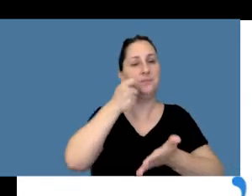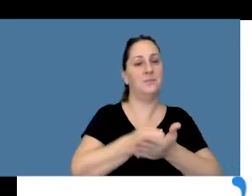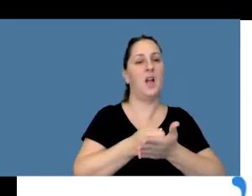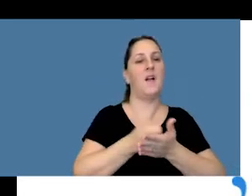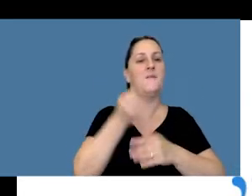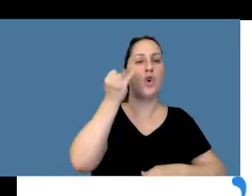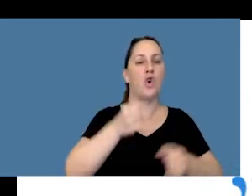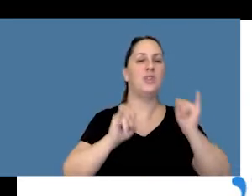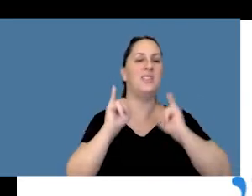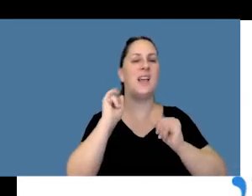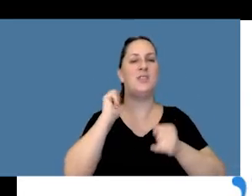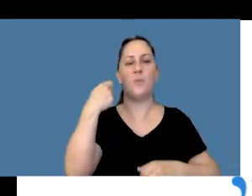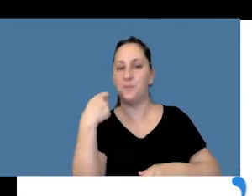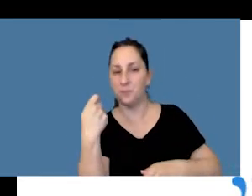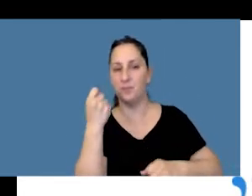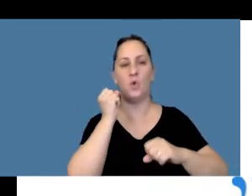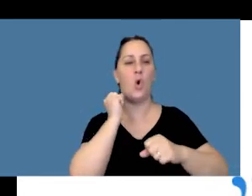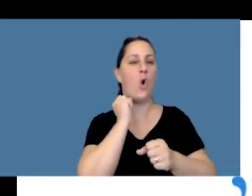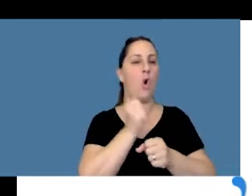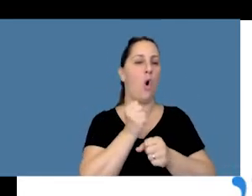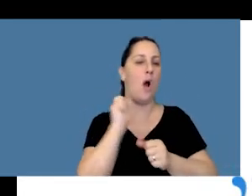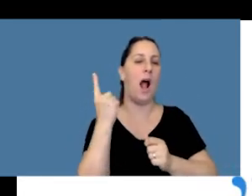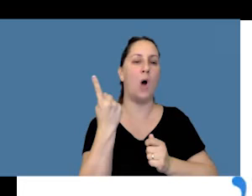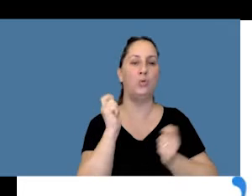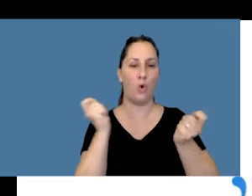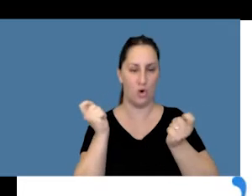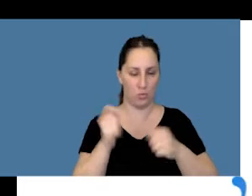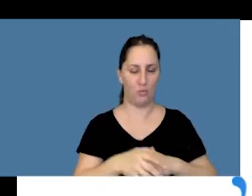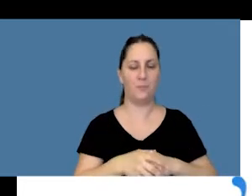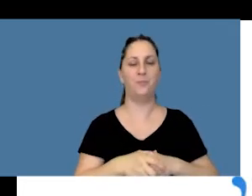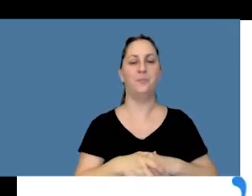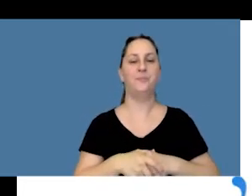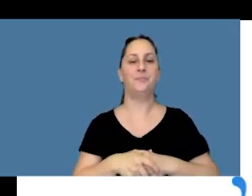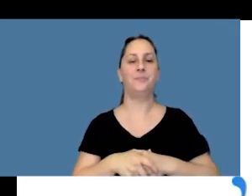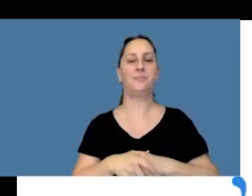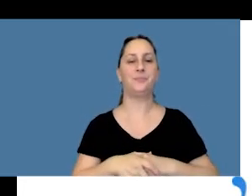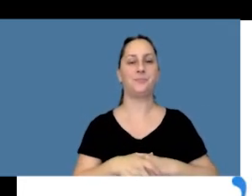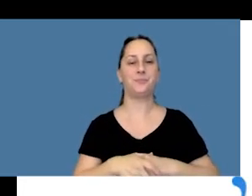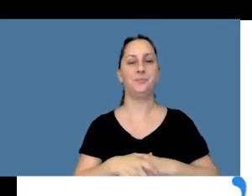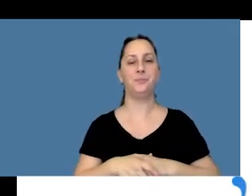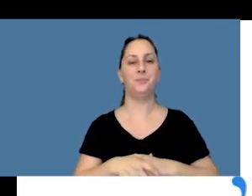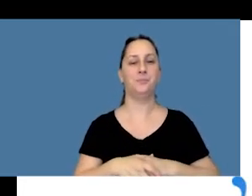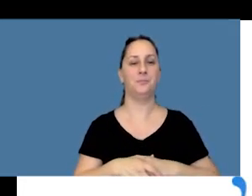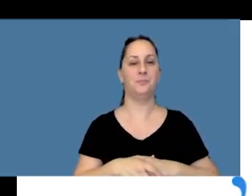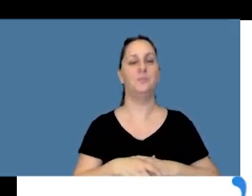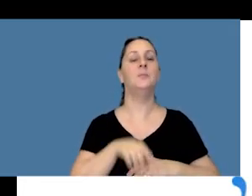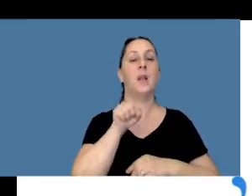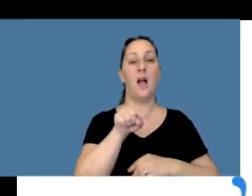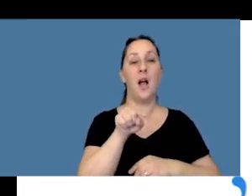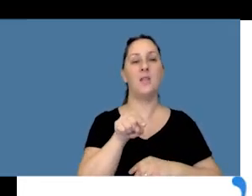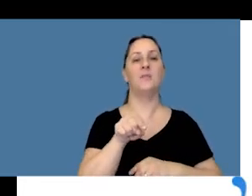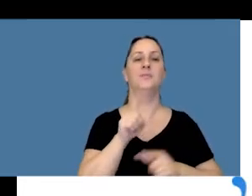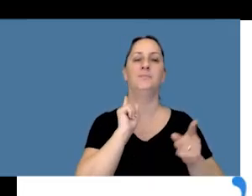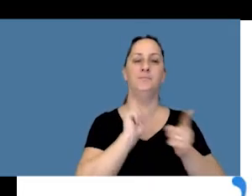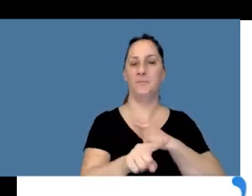cotización previsional o autónomos por otro lado. En este caso, ¿qué pasa? Vamos a, digamos, directamente sacarle el